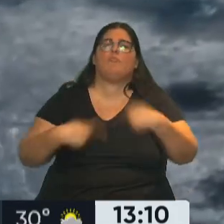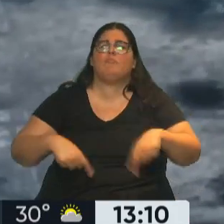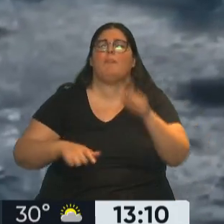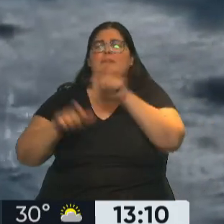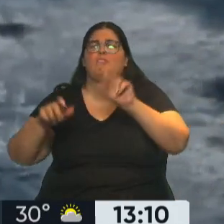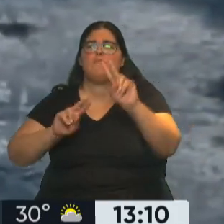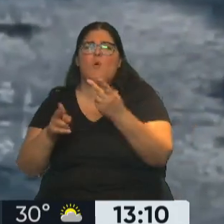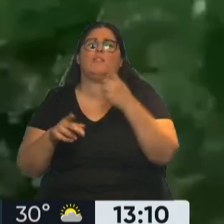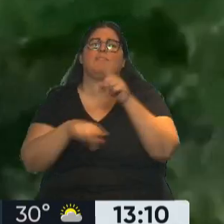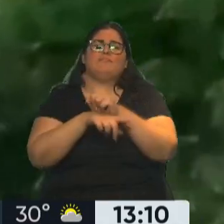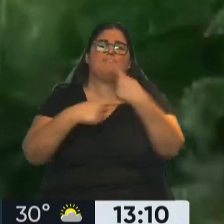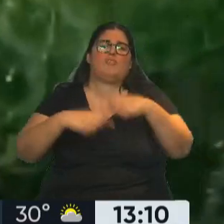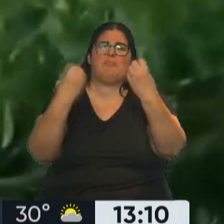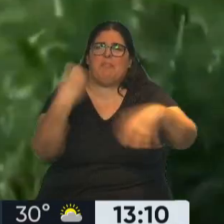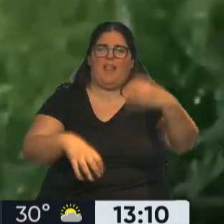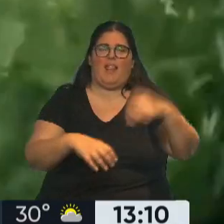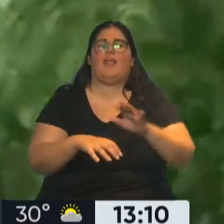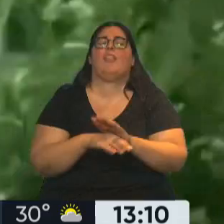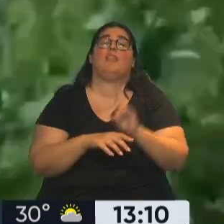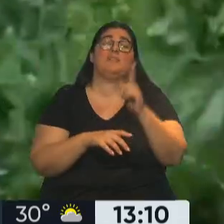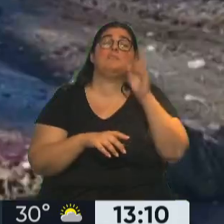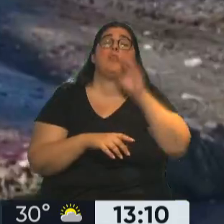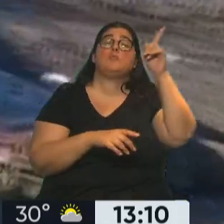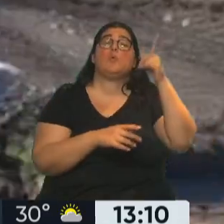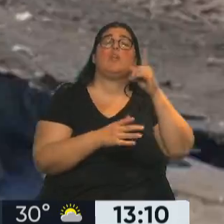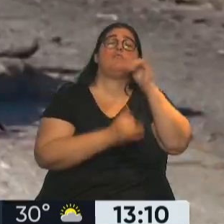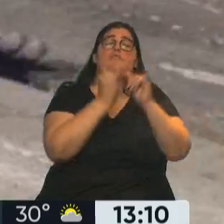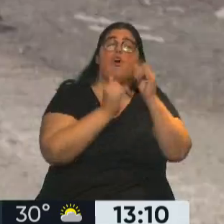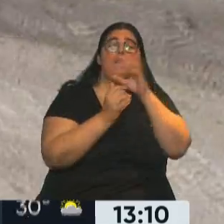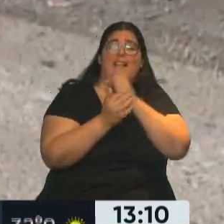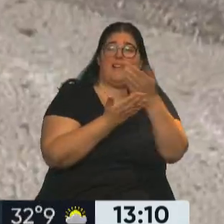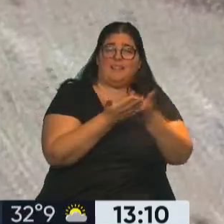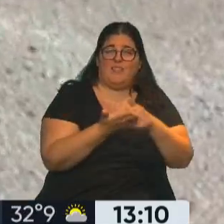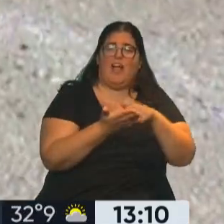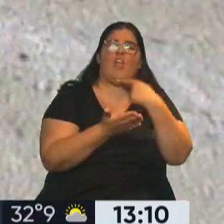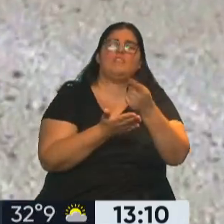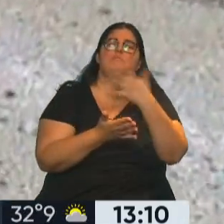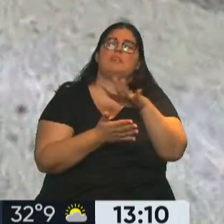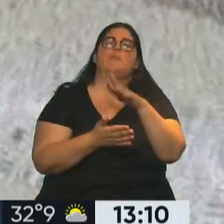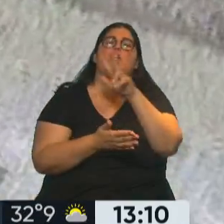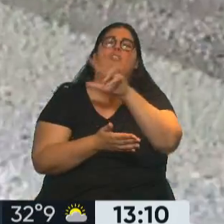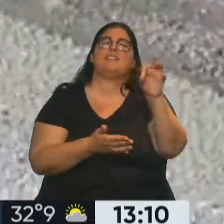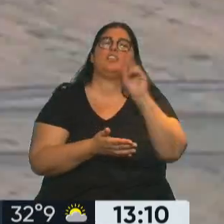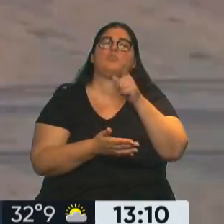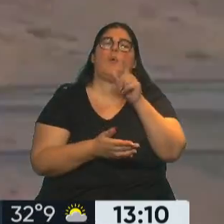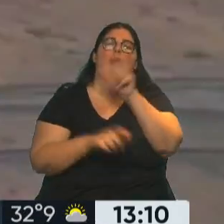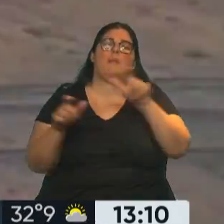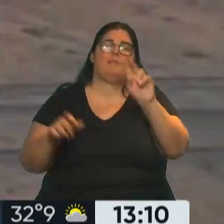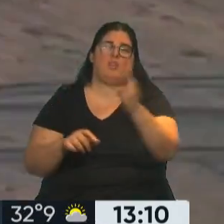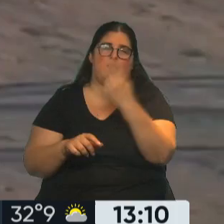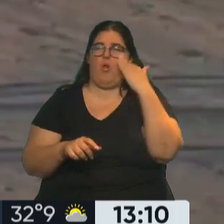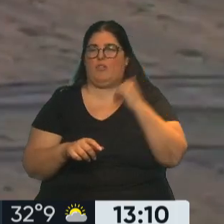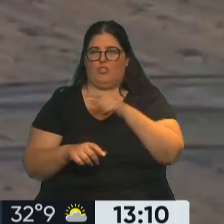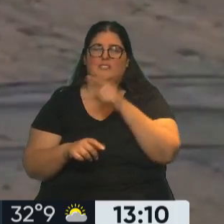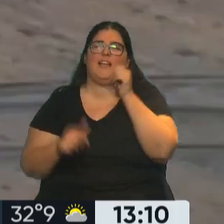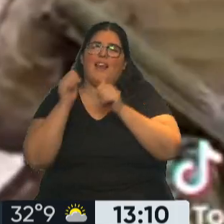un reciente informe desclasificado de la inteligencia estadounidense Calcula en unos 315,000 hombres Las bajas rusas totales entre muertos